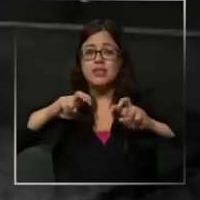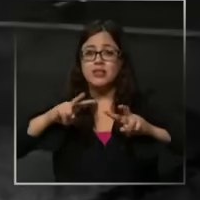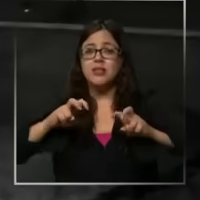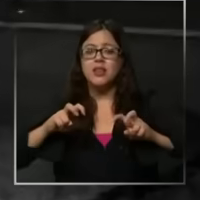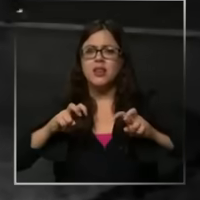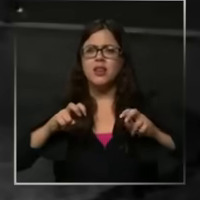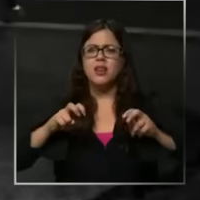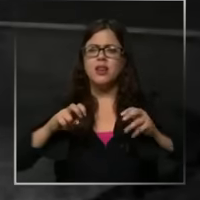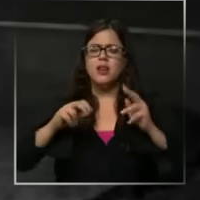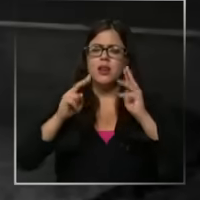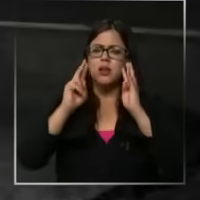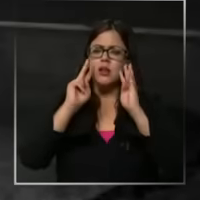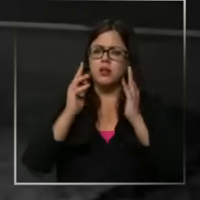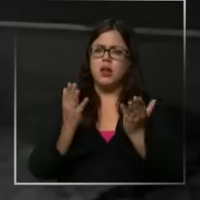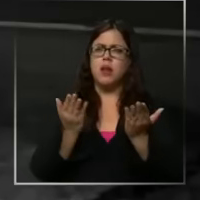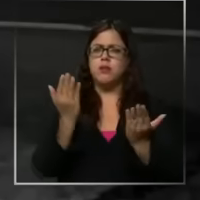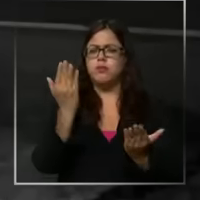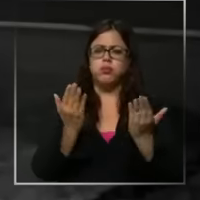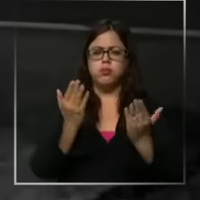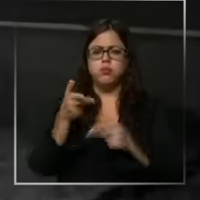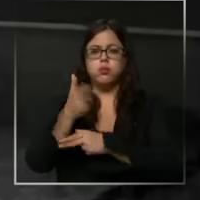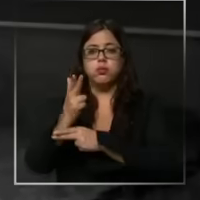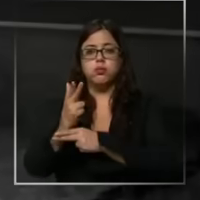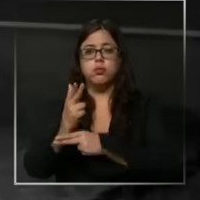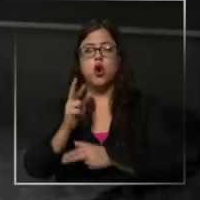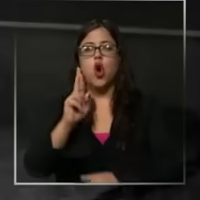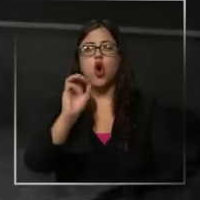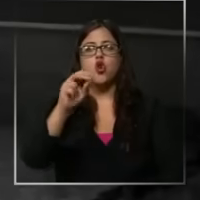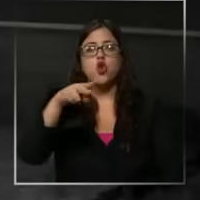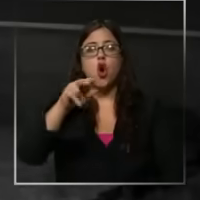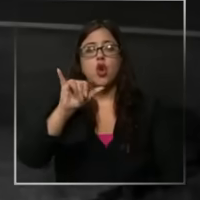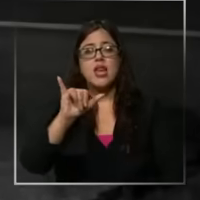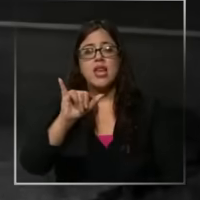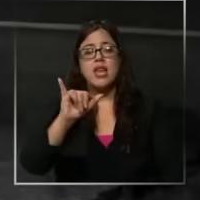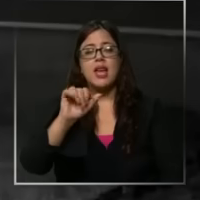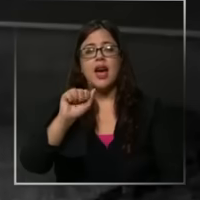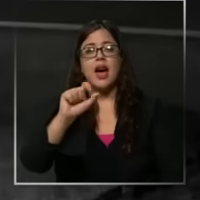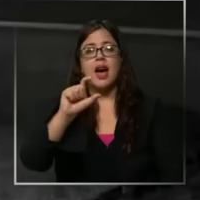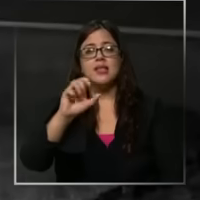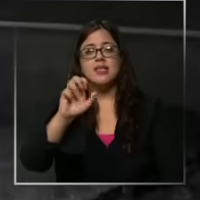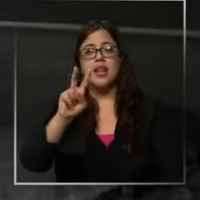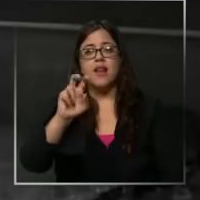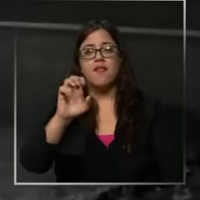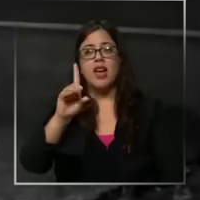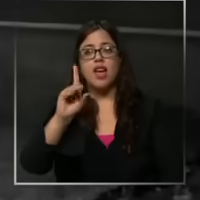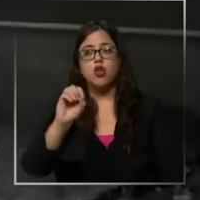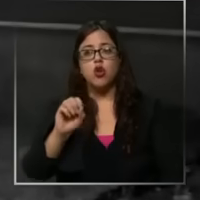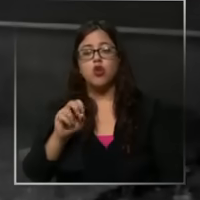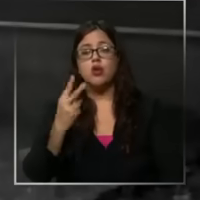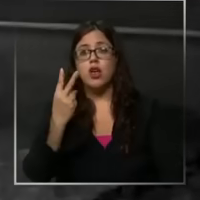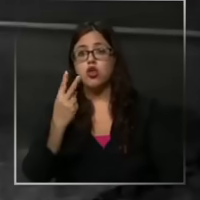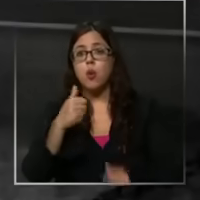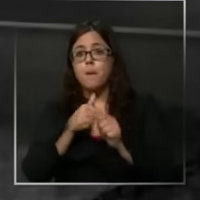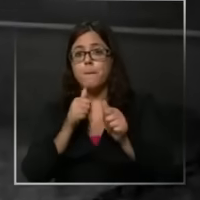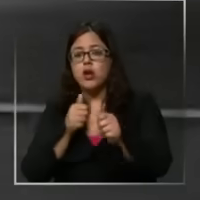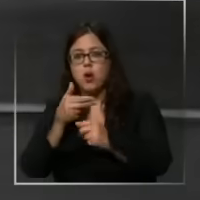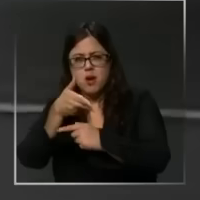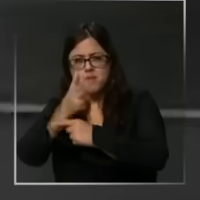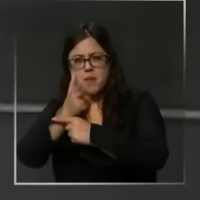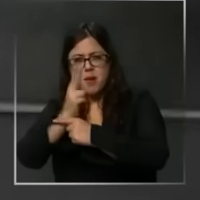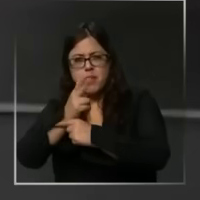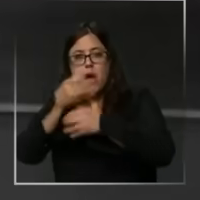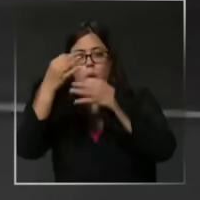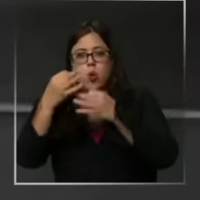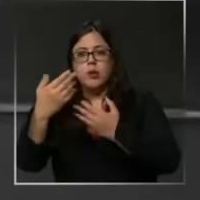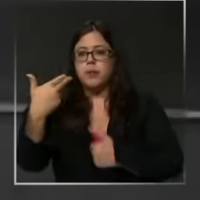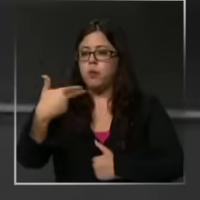es coincidente con quien le dispara a Pancha. Ronnie Acevedo Aliste, el que a no más de 2 metros habría percutado los tiros. Disparos que